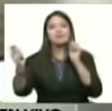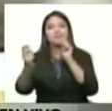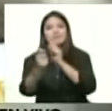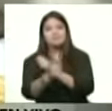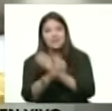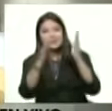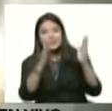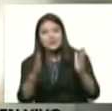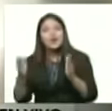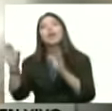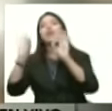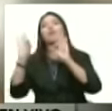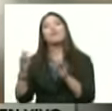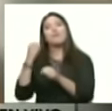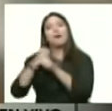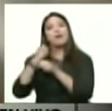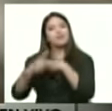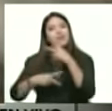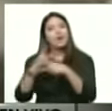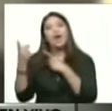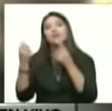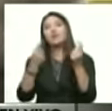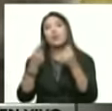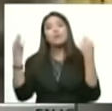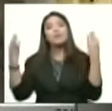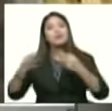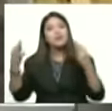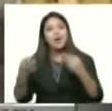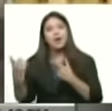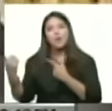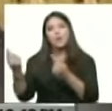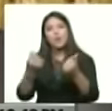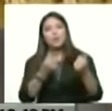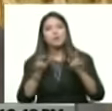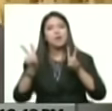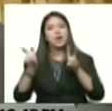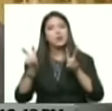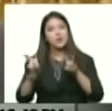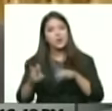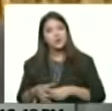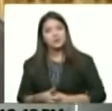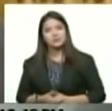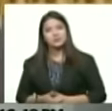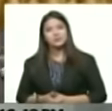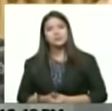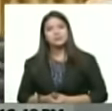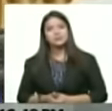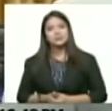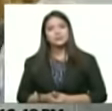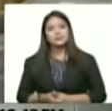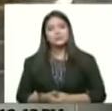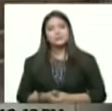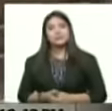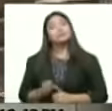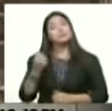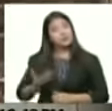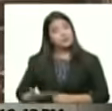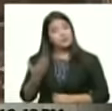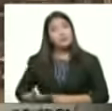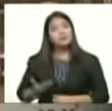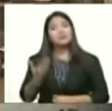la dinámica de una economía real, de una economía nueva. Por eso es que es tan importante